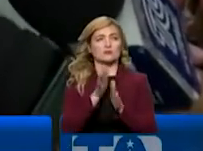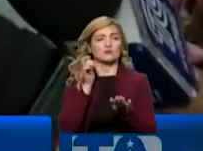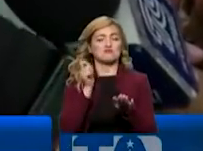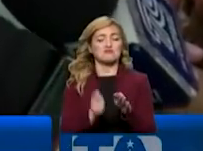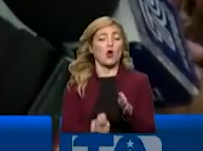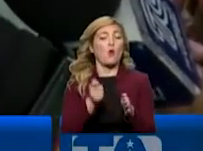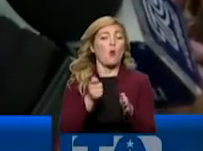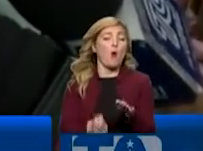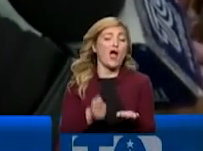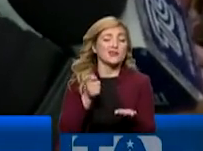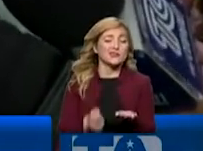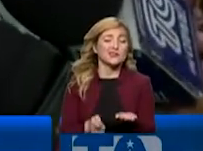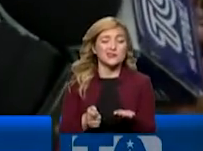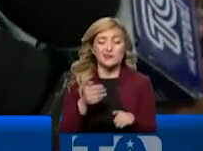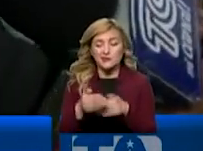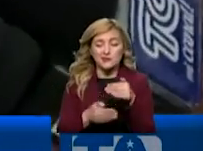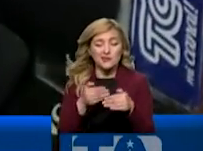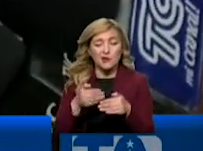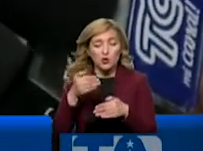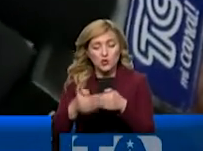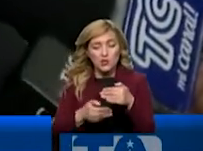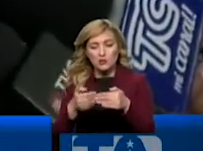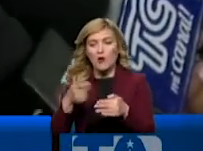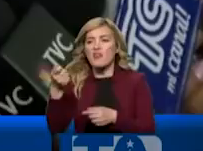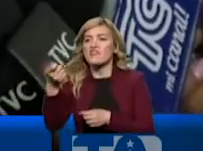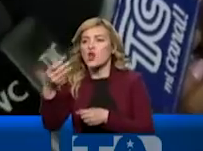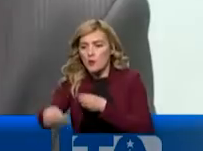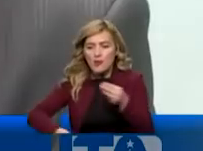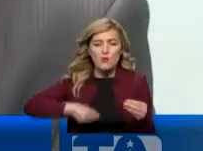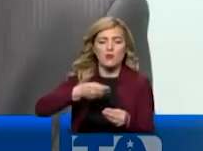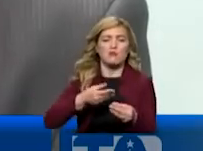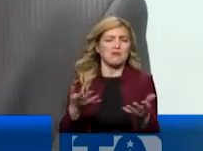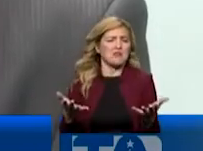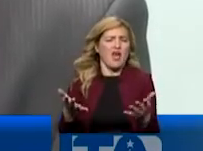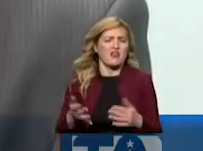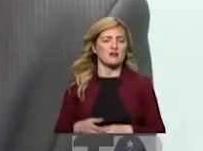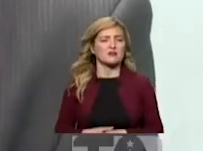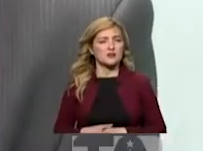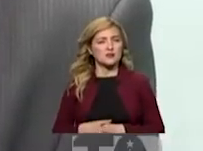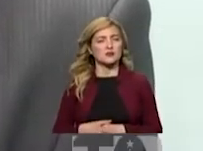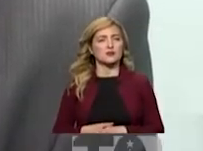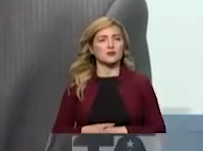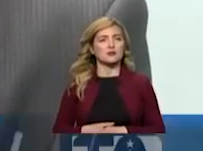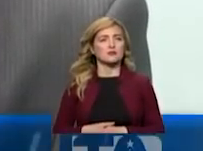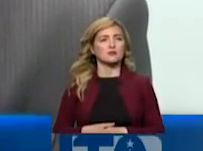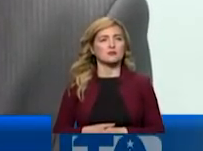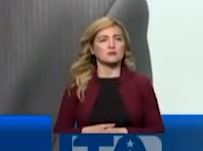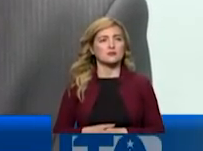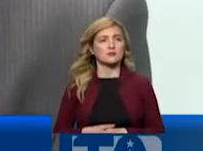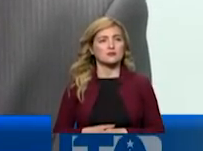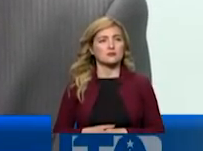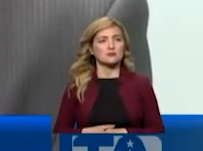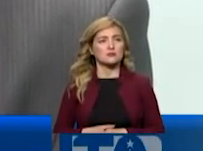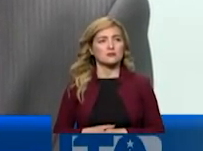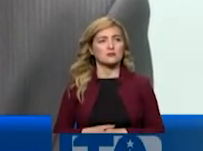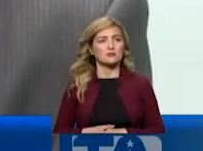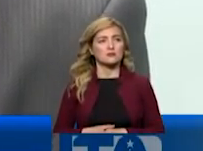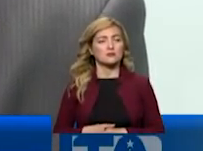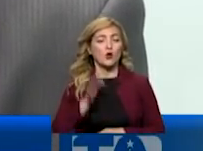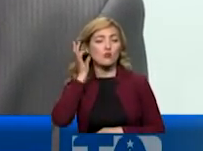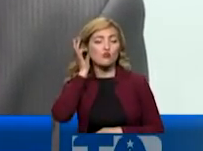jueces de terminar los procesos hasta que se devuelvan estos dineros. La reparación integral lo va a